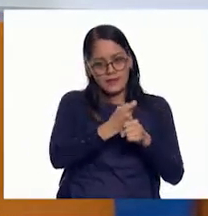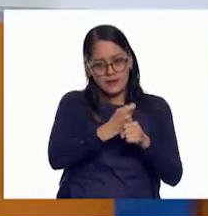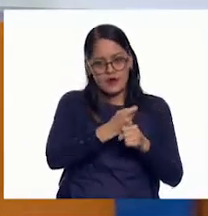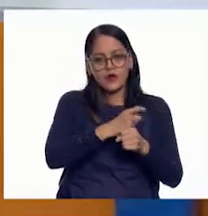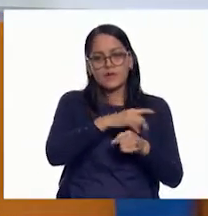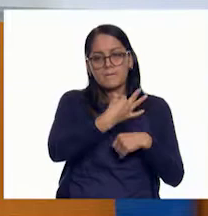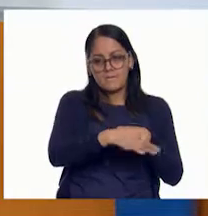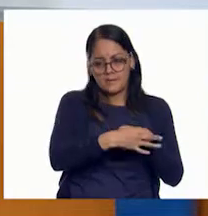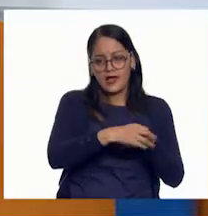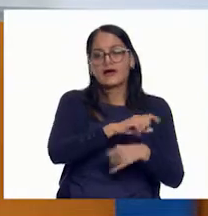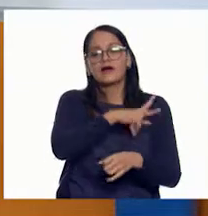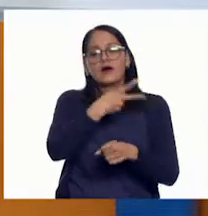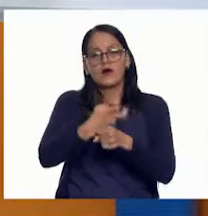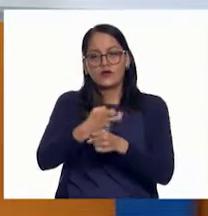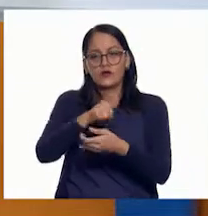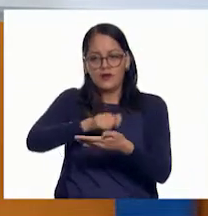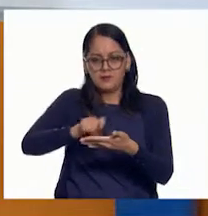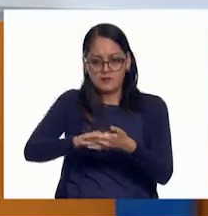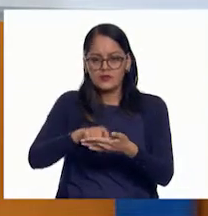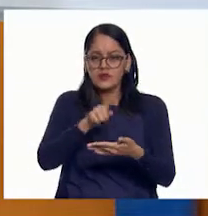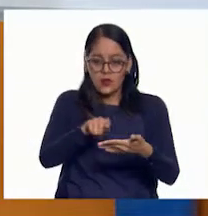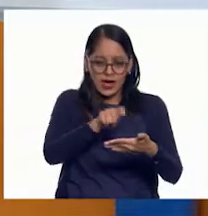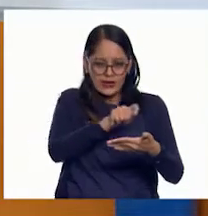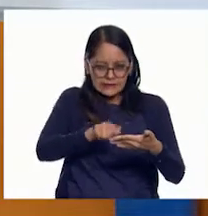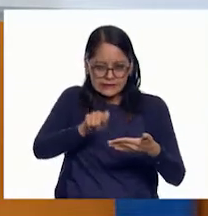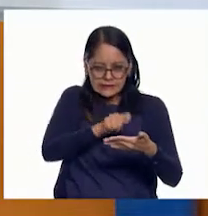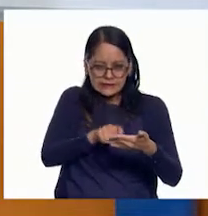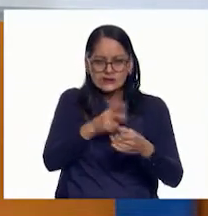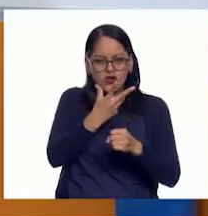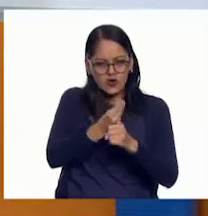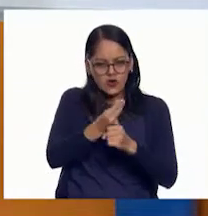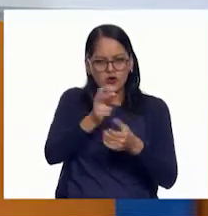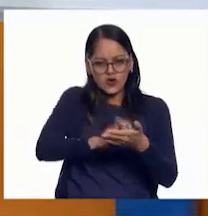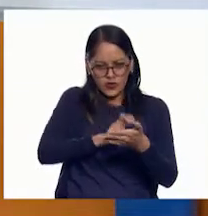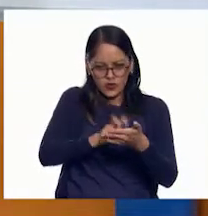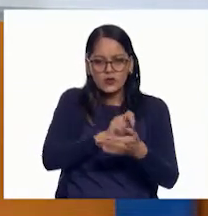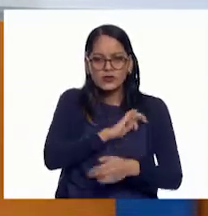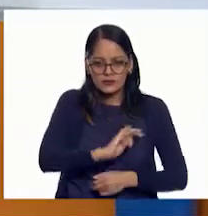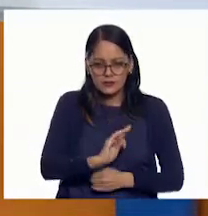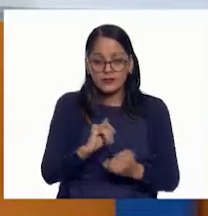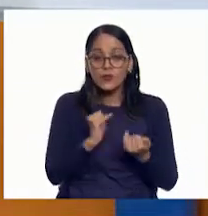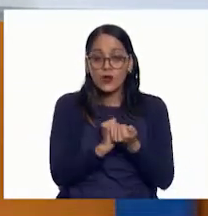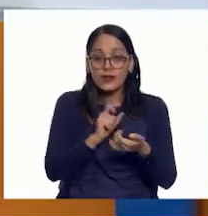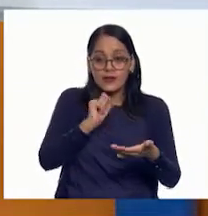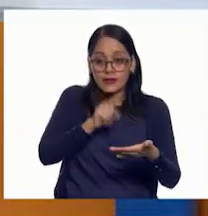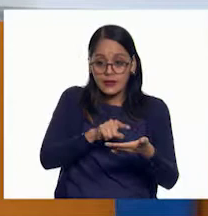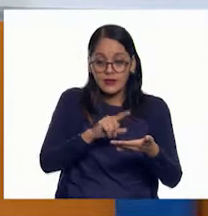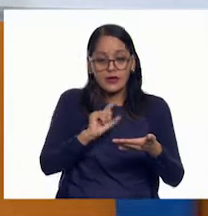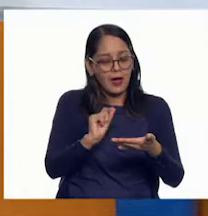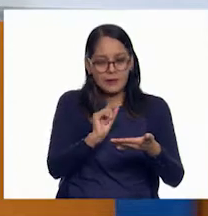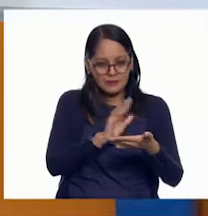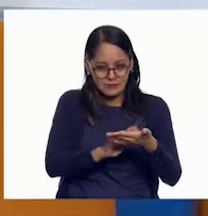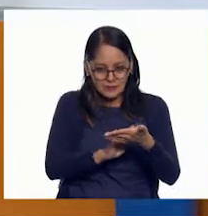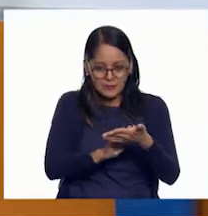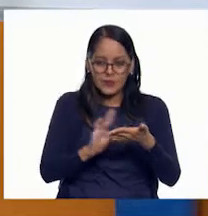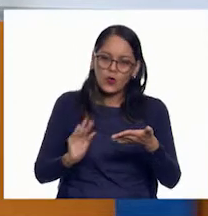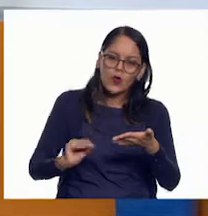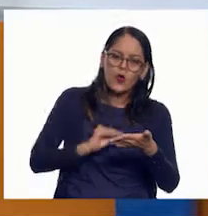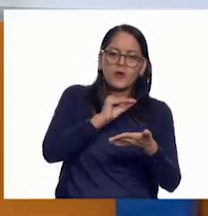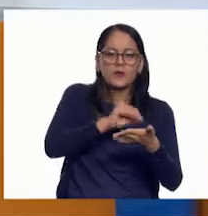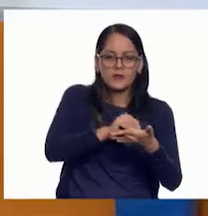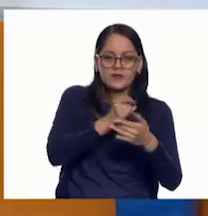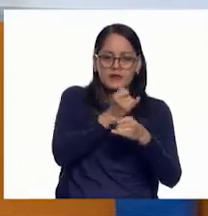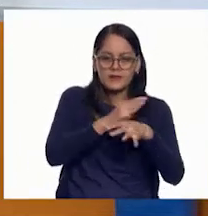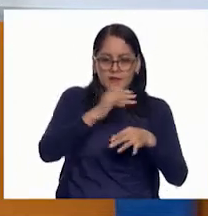necesiten. Pueden ustedes ahí mismo tachar, ya lo saben. Sí. Y pueden ahí sobreescribir en la parte de abajo la